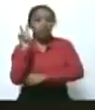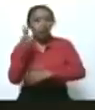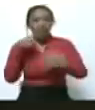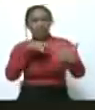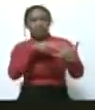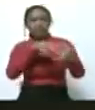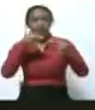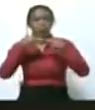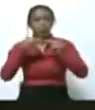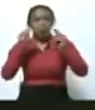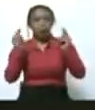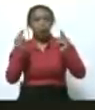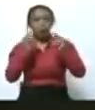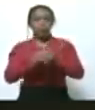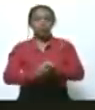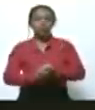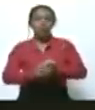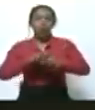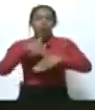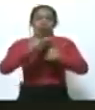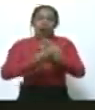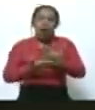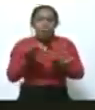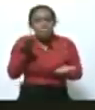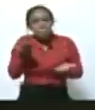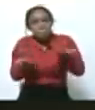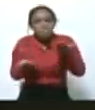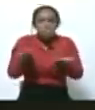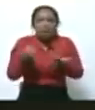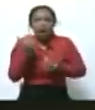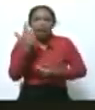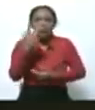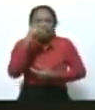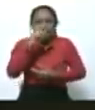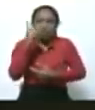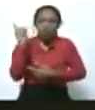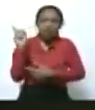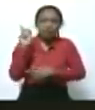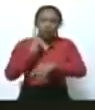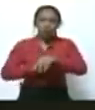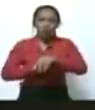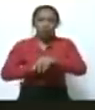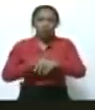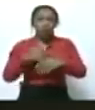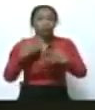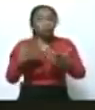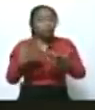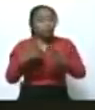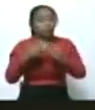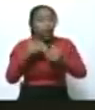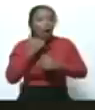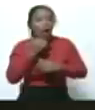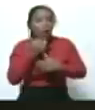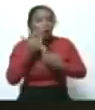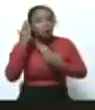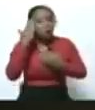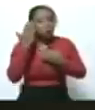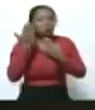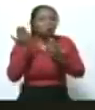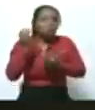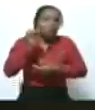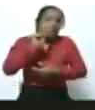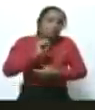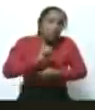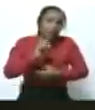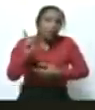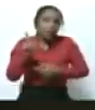los puentes. ¿Cuál es su balance a tres años de aquel momento? Y en todo caso saber si